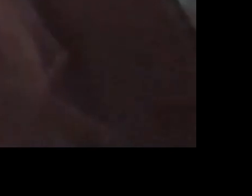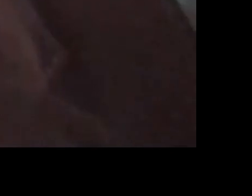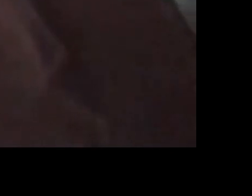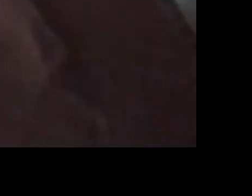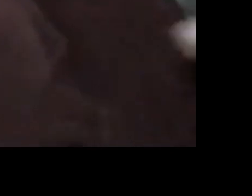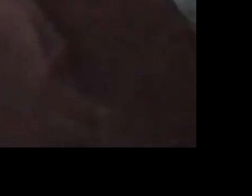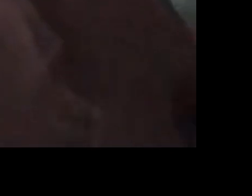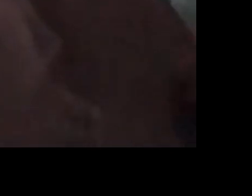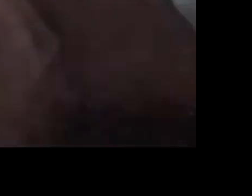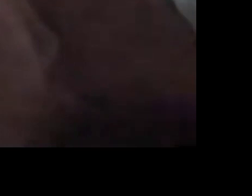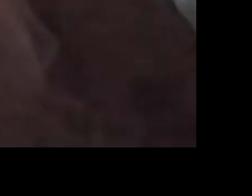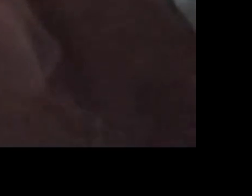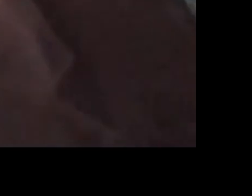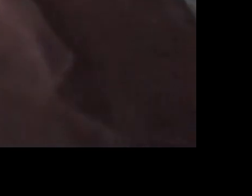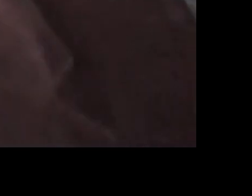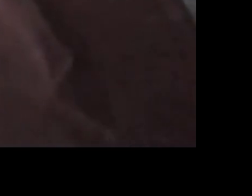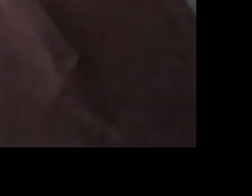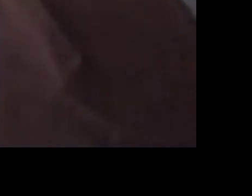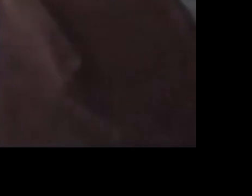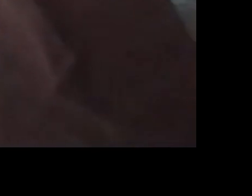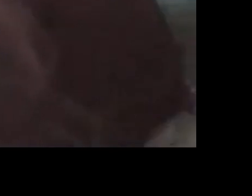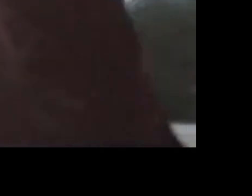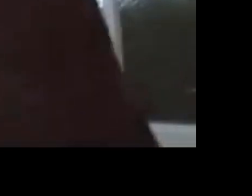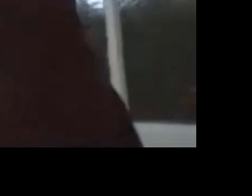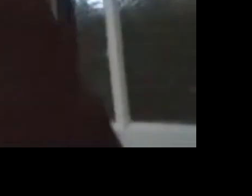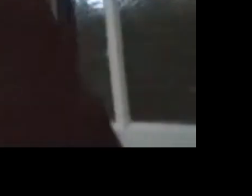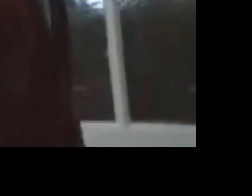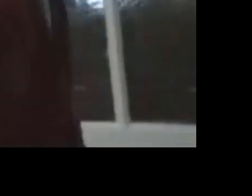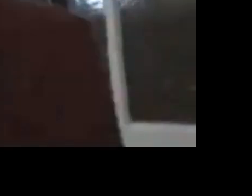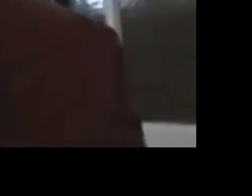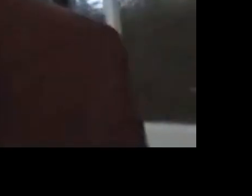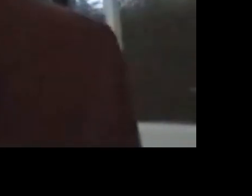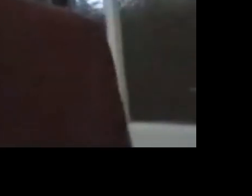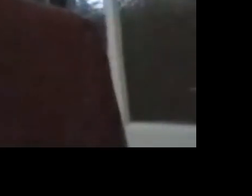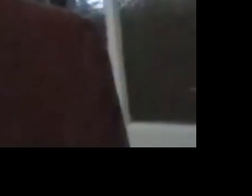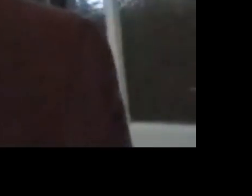materialmente apócrifa. Eso fue lo que yo charlé, digamos, al inicio, ¿no?